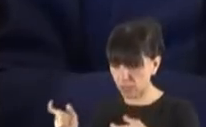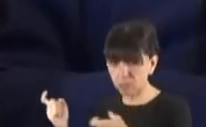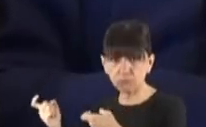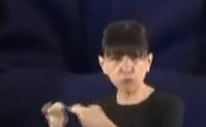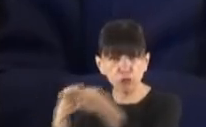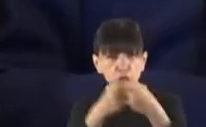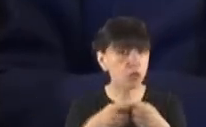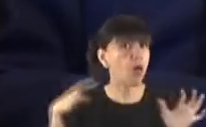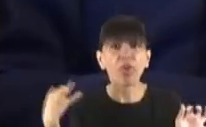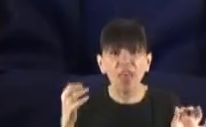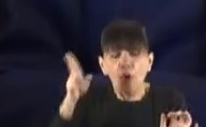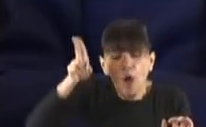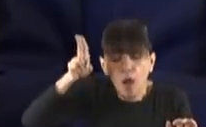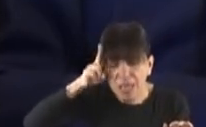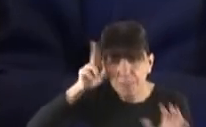imponer.